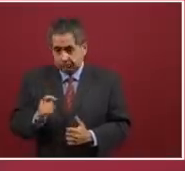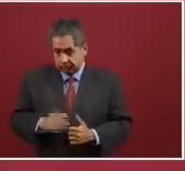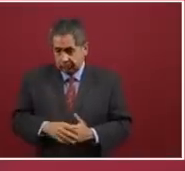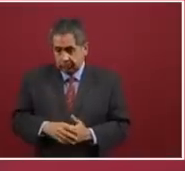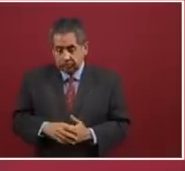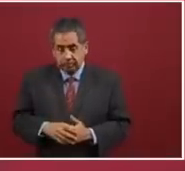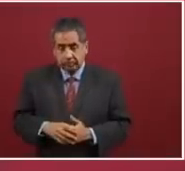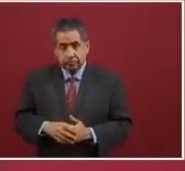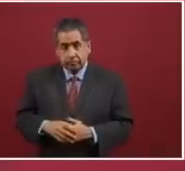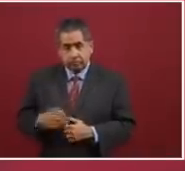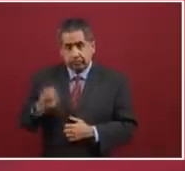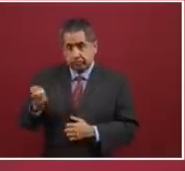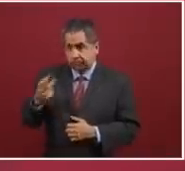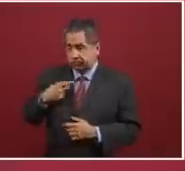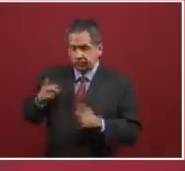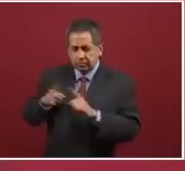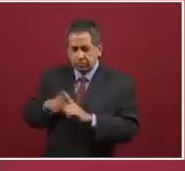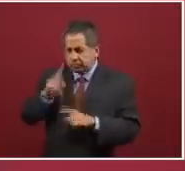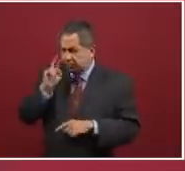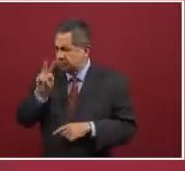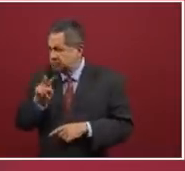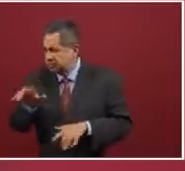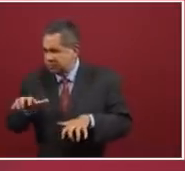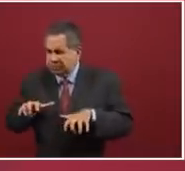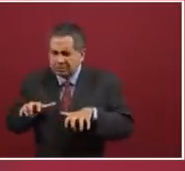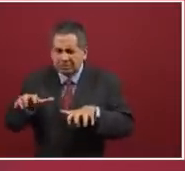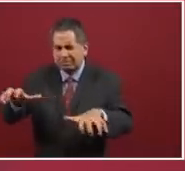esta persona me dice, es impresionante,